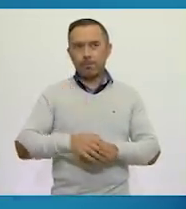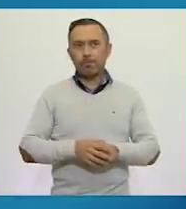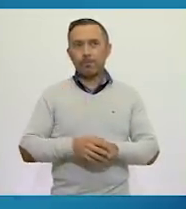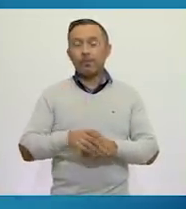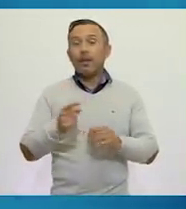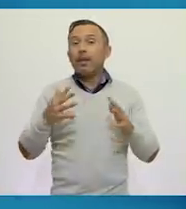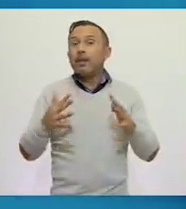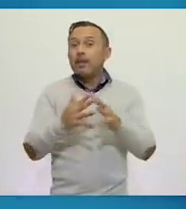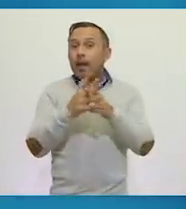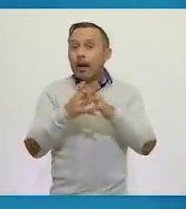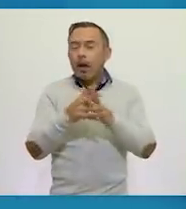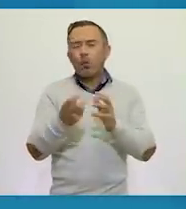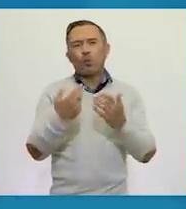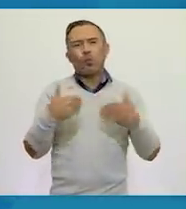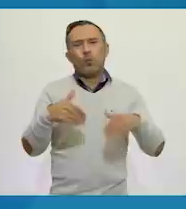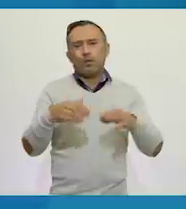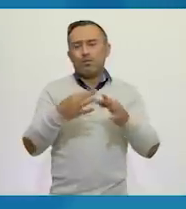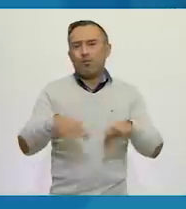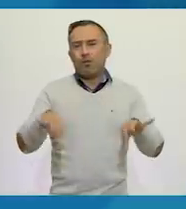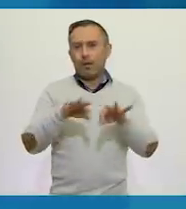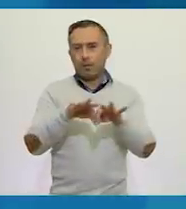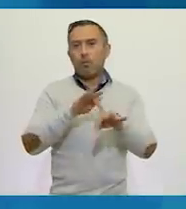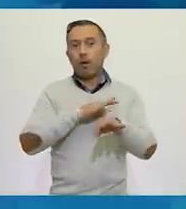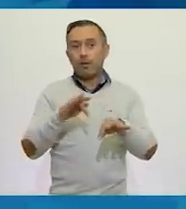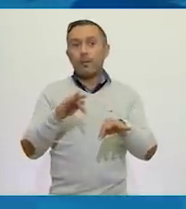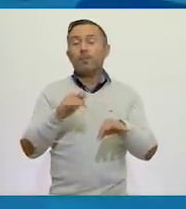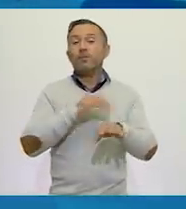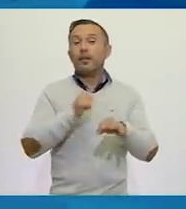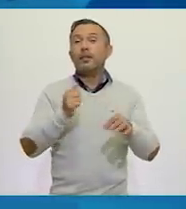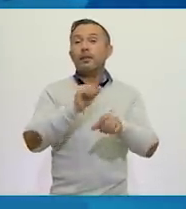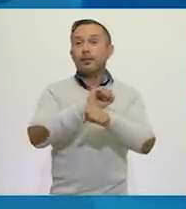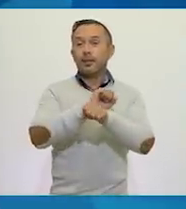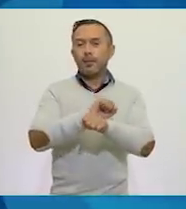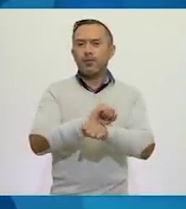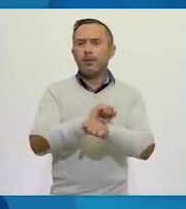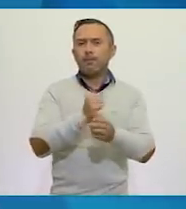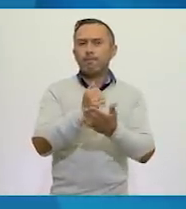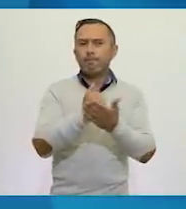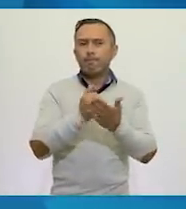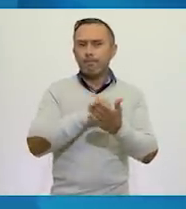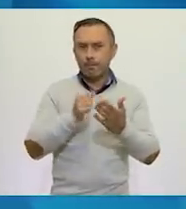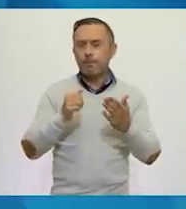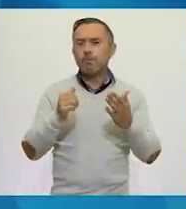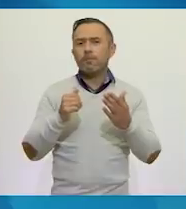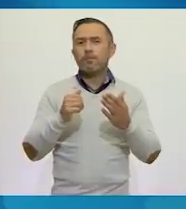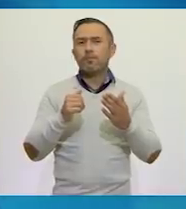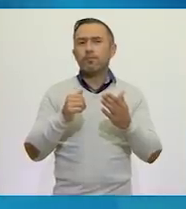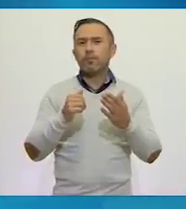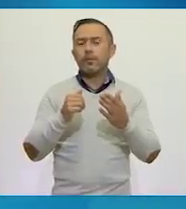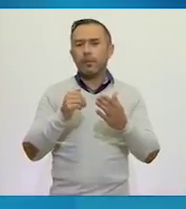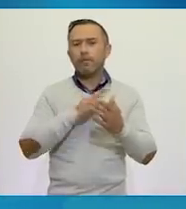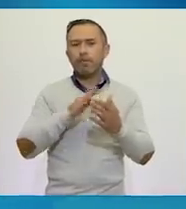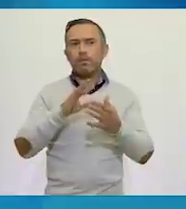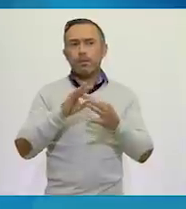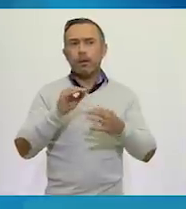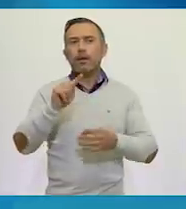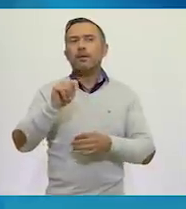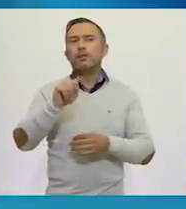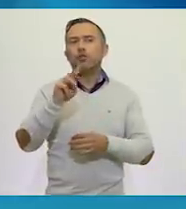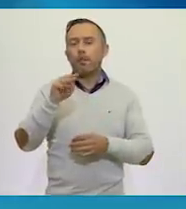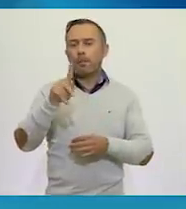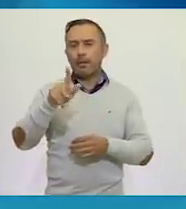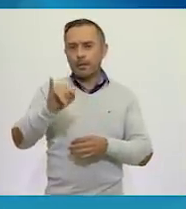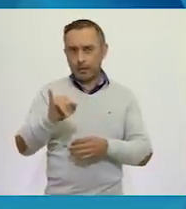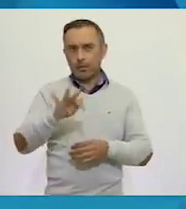crucial para la religión. Dotaba de prisioneros para el ritual del sacrificio, motivado por el culto a Huitzilopochtli. Por eso el Tzompantli exhibía